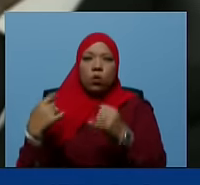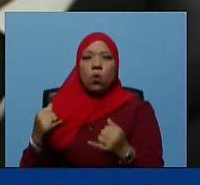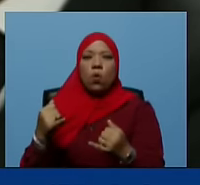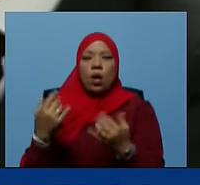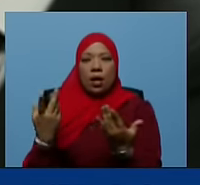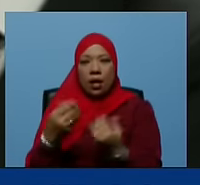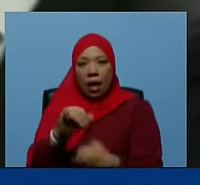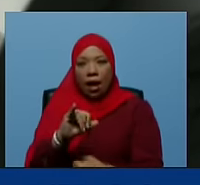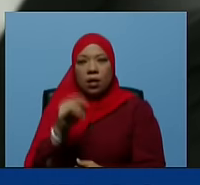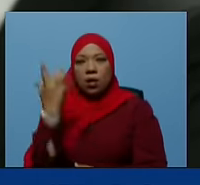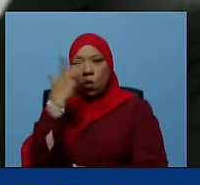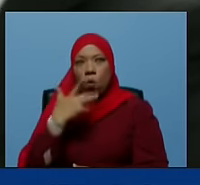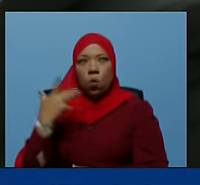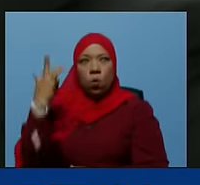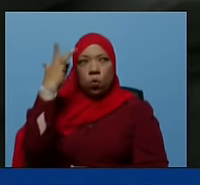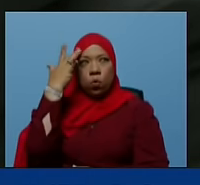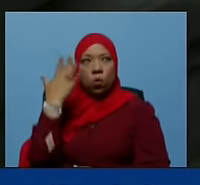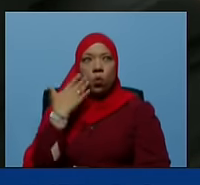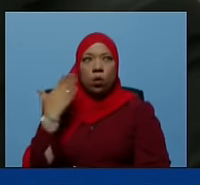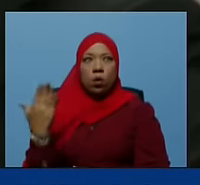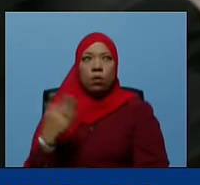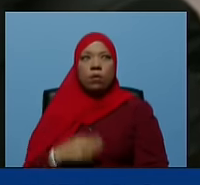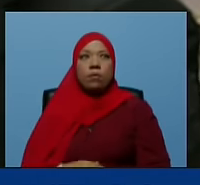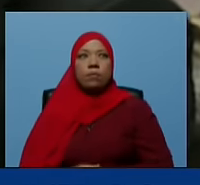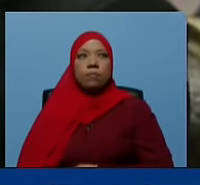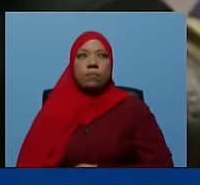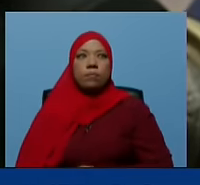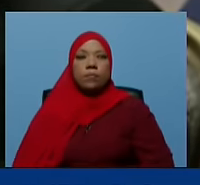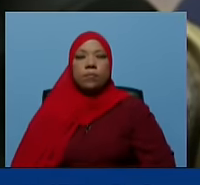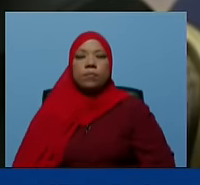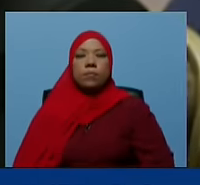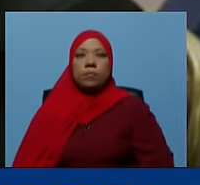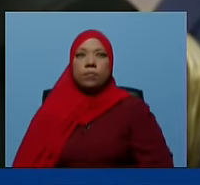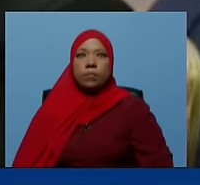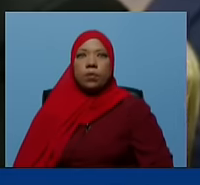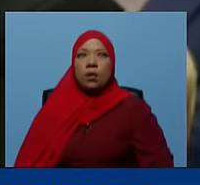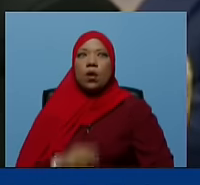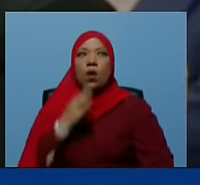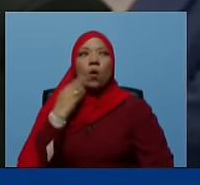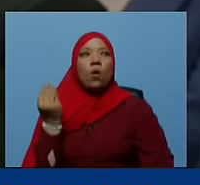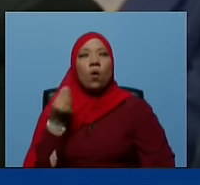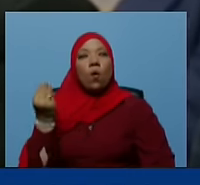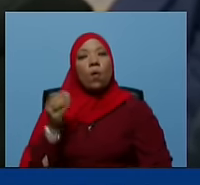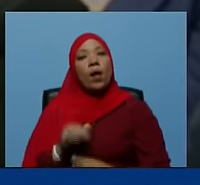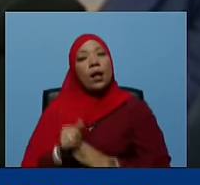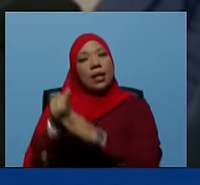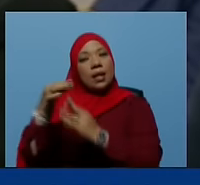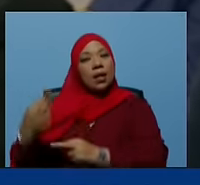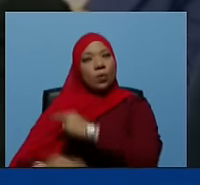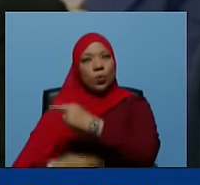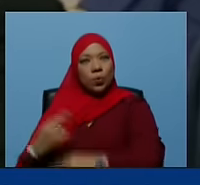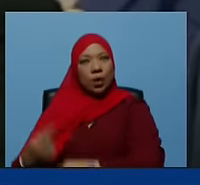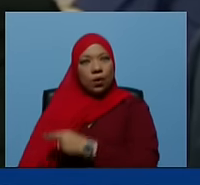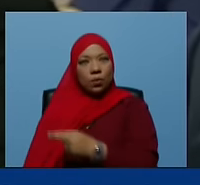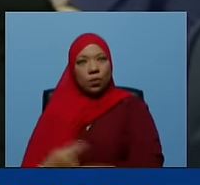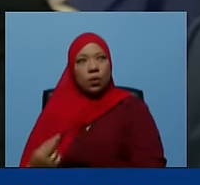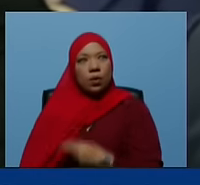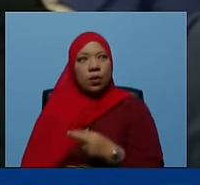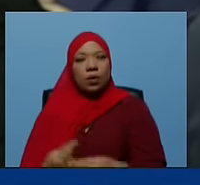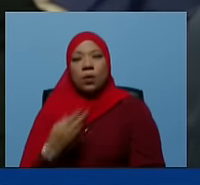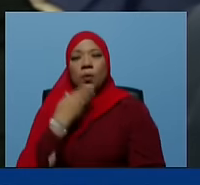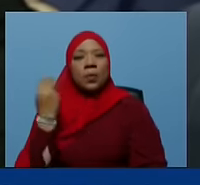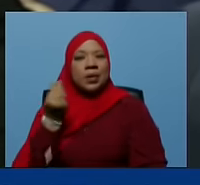Nigeria, Alberto Castelar, joven líder revolucionario, joven